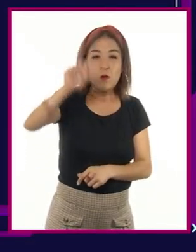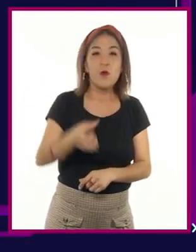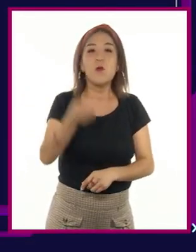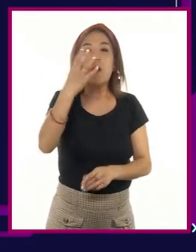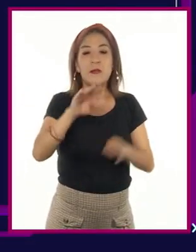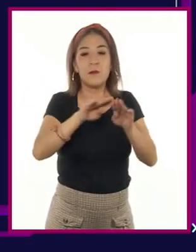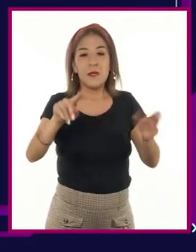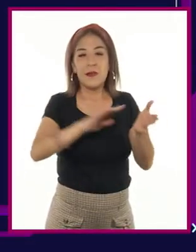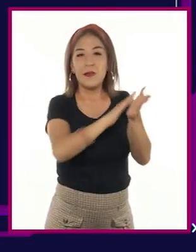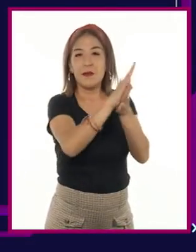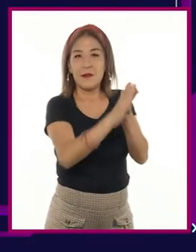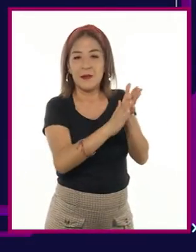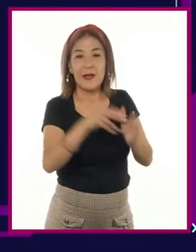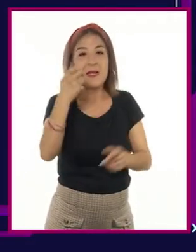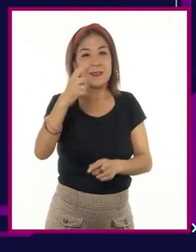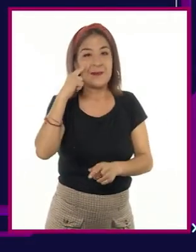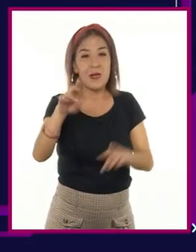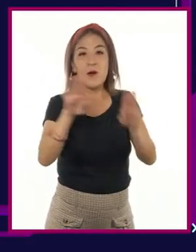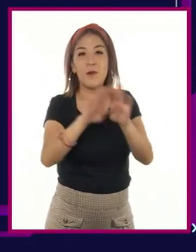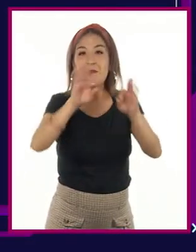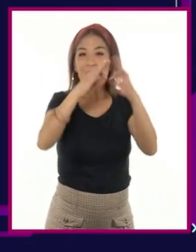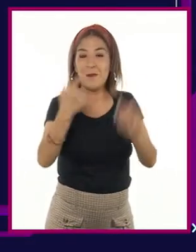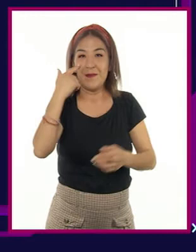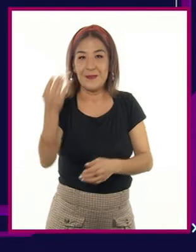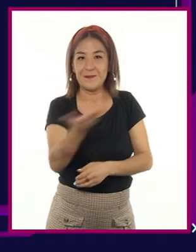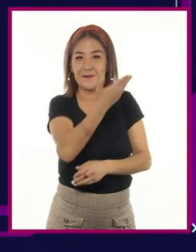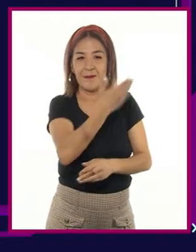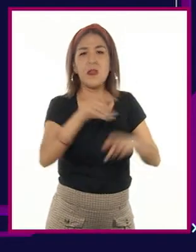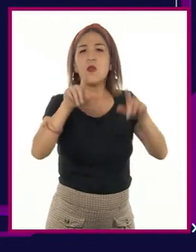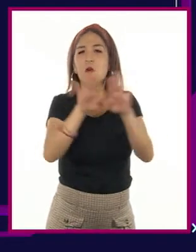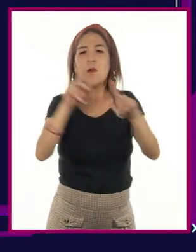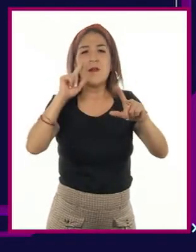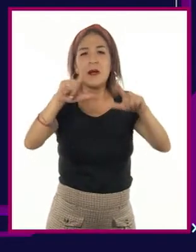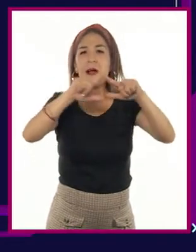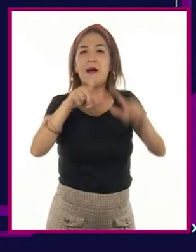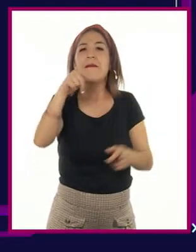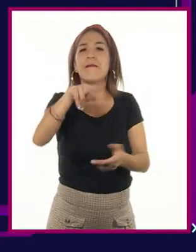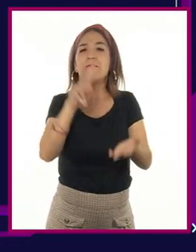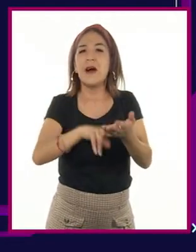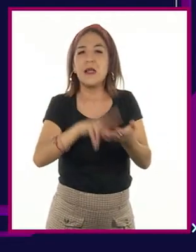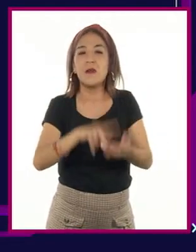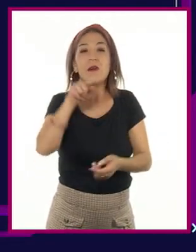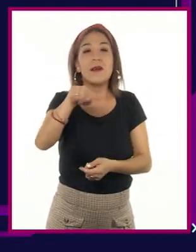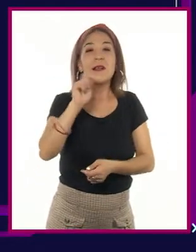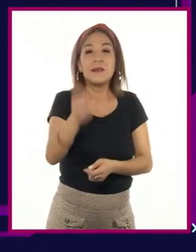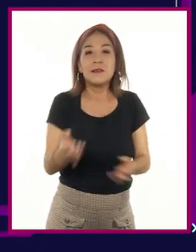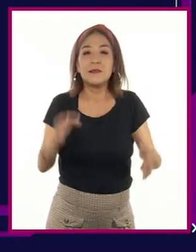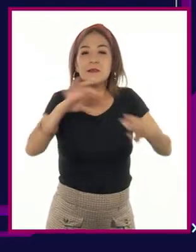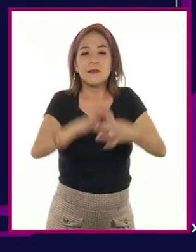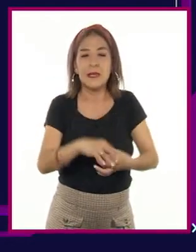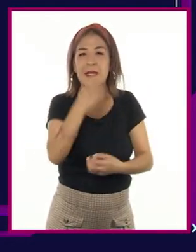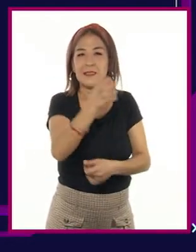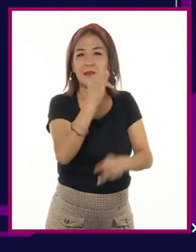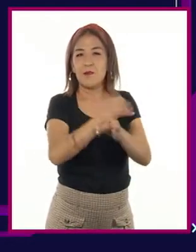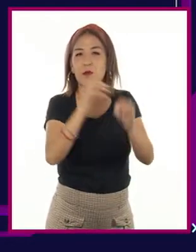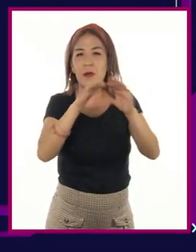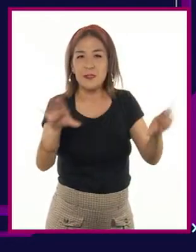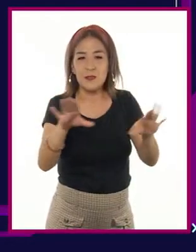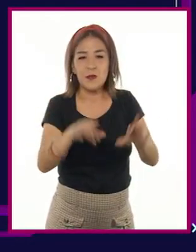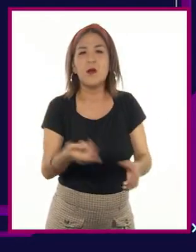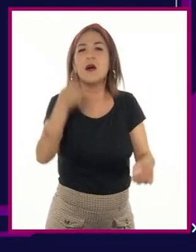área al observar la figura se pueden reconocer las cantidades que corresponden a estos datos